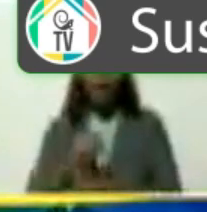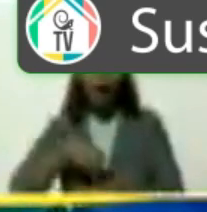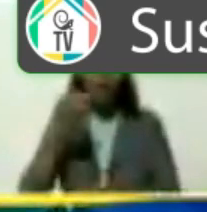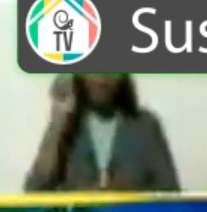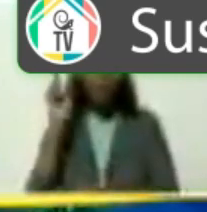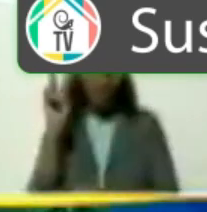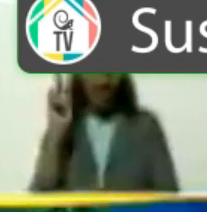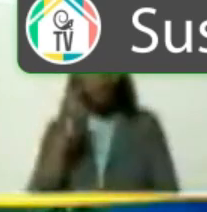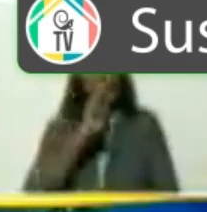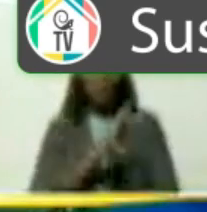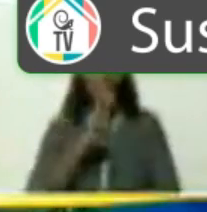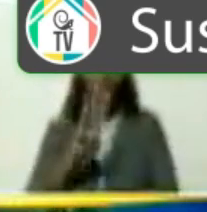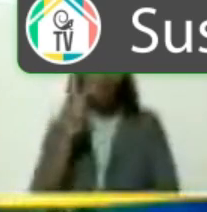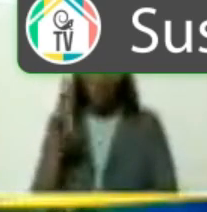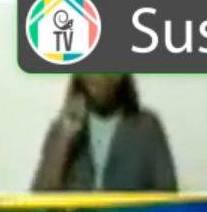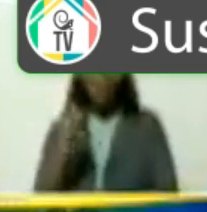Venezuela.